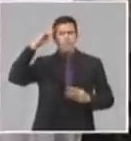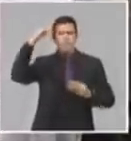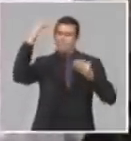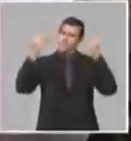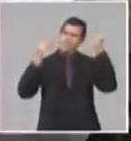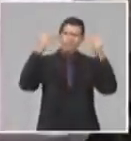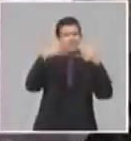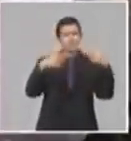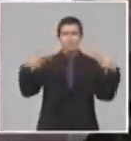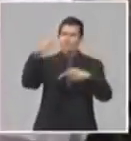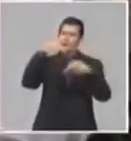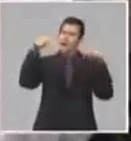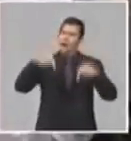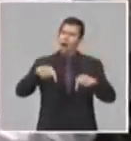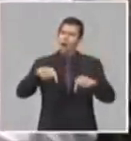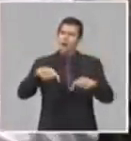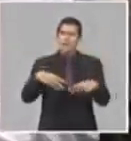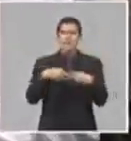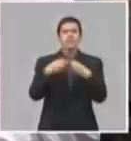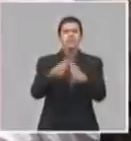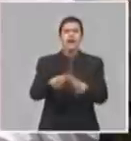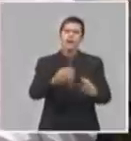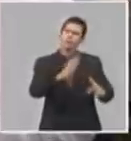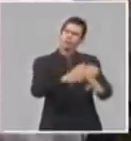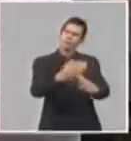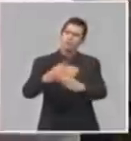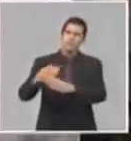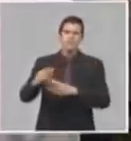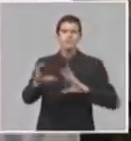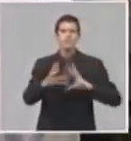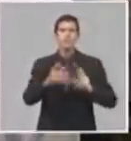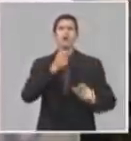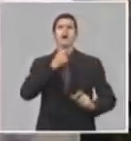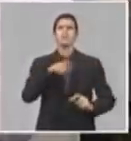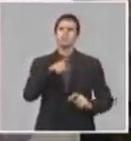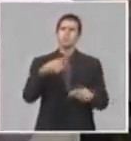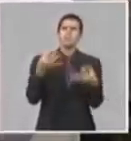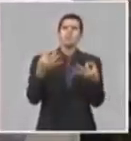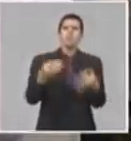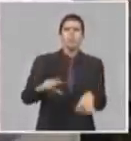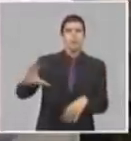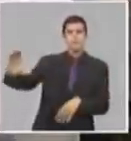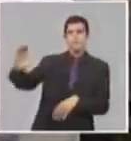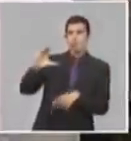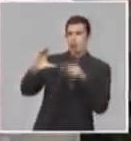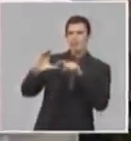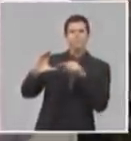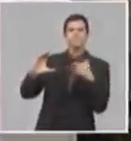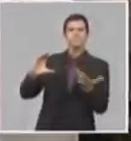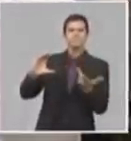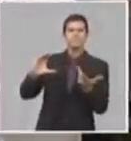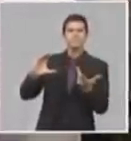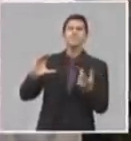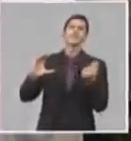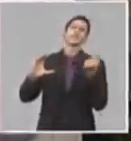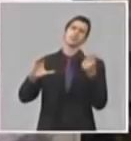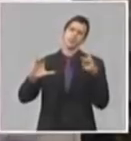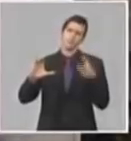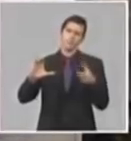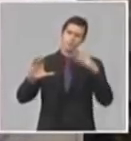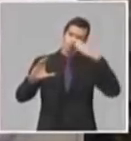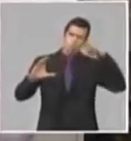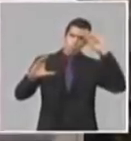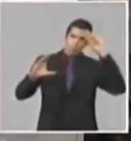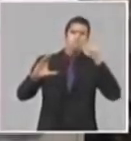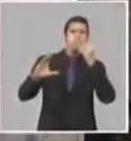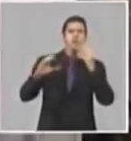realmente en potenciar el nivel de oferta en moneda nacional. Y las ventas en MLC son una medida, vamos a decir, colateral para un